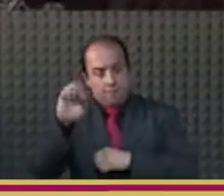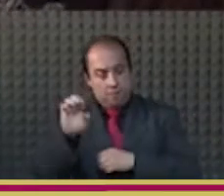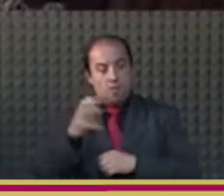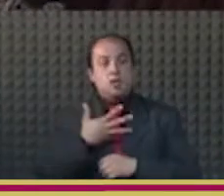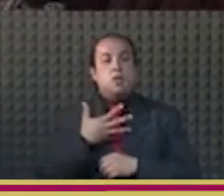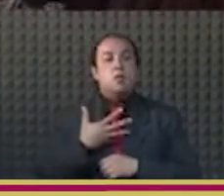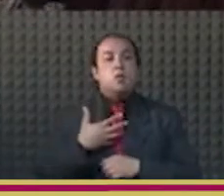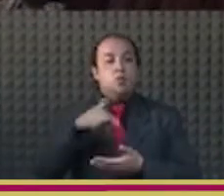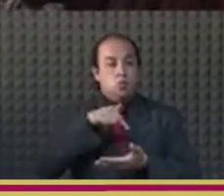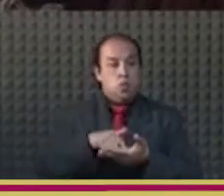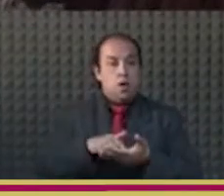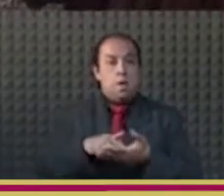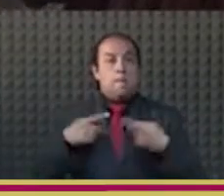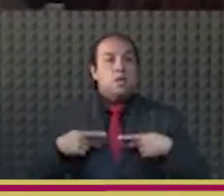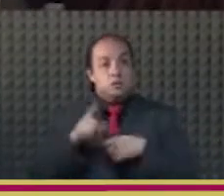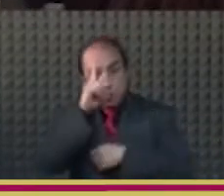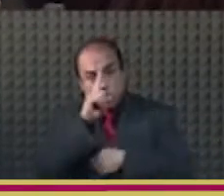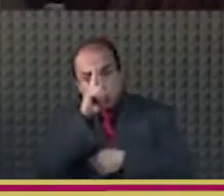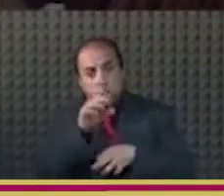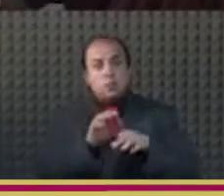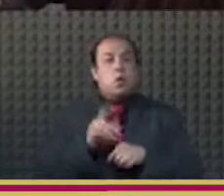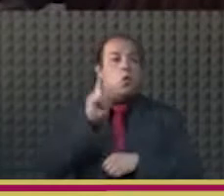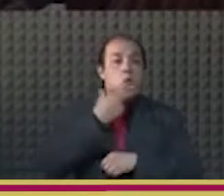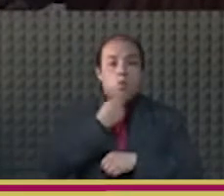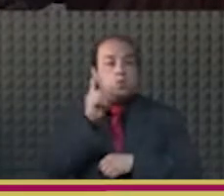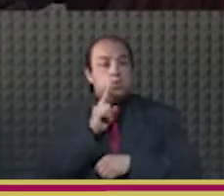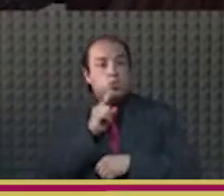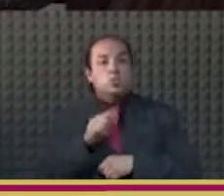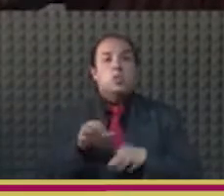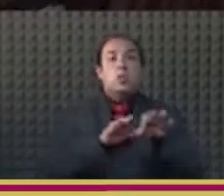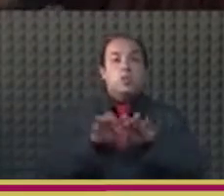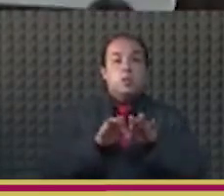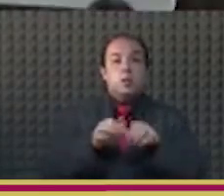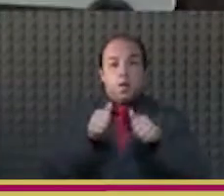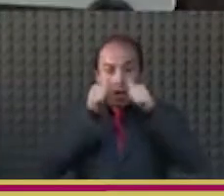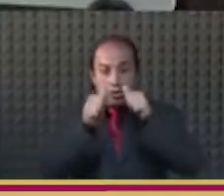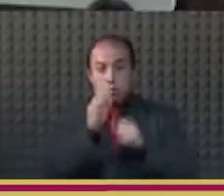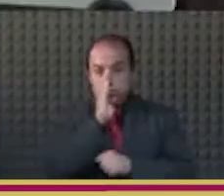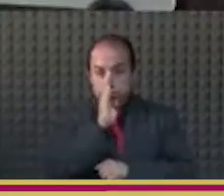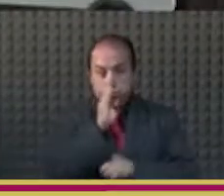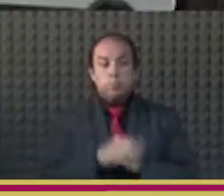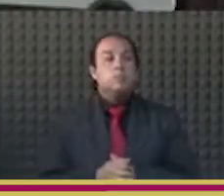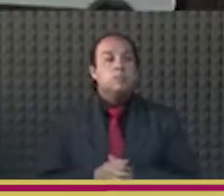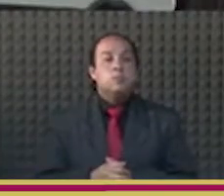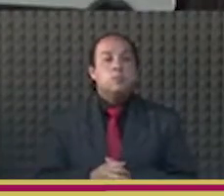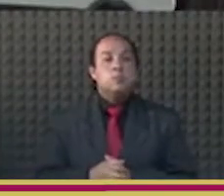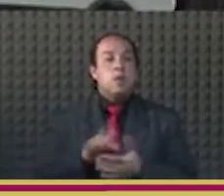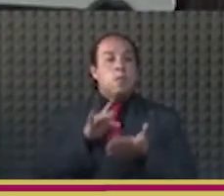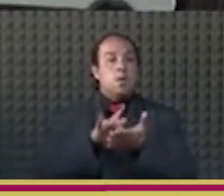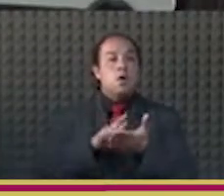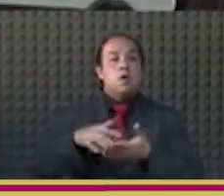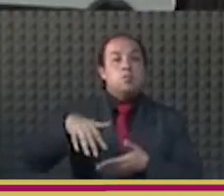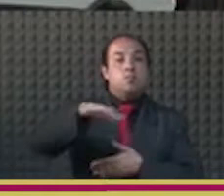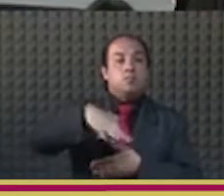con consejeros y consejeras de empleo para brindarles atención personalizada y apoyarlos en el proceso de búsqueda de empleo y